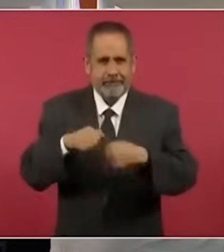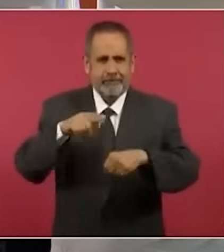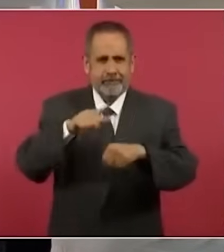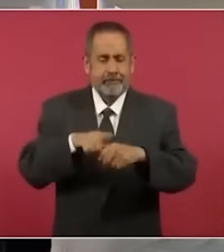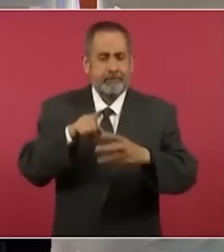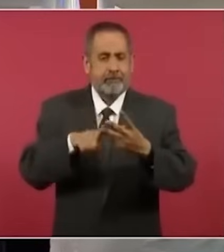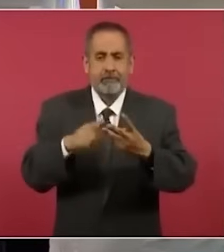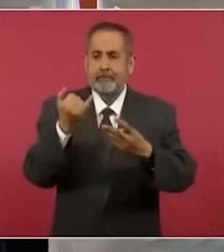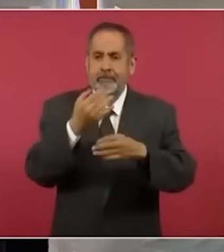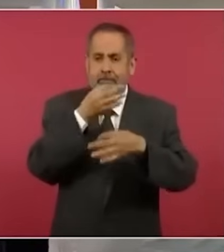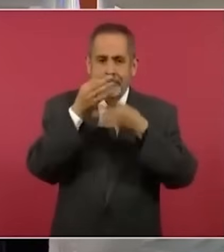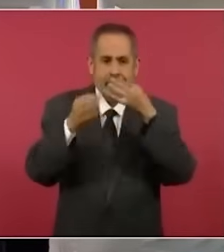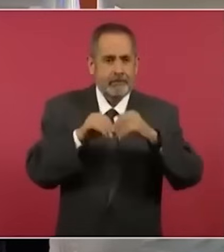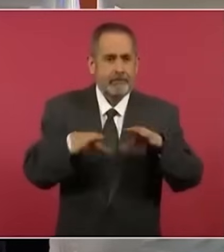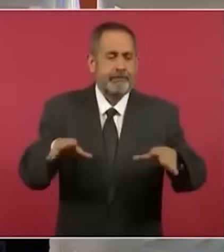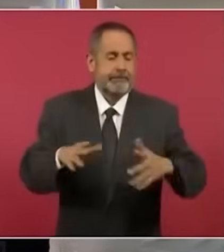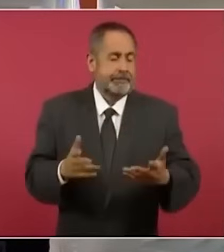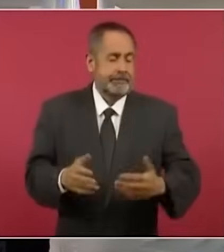Social y Difusión.